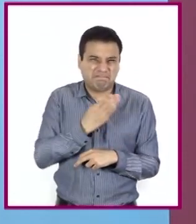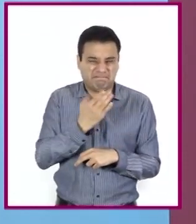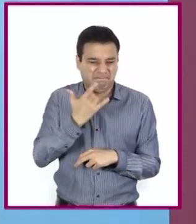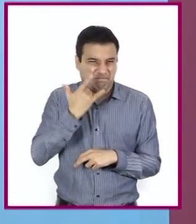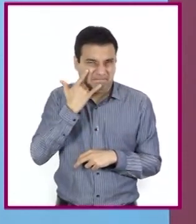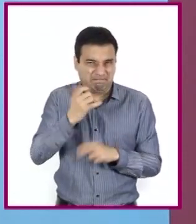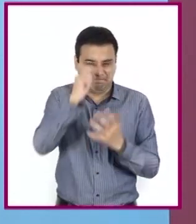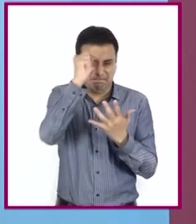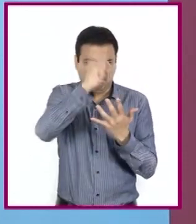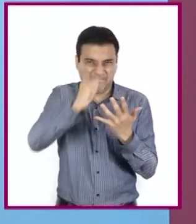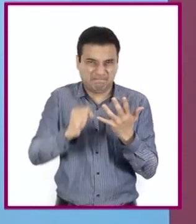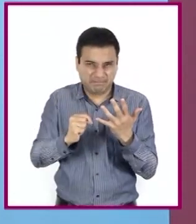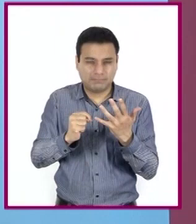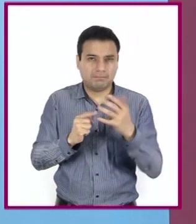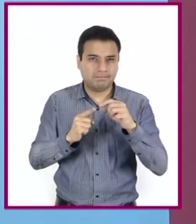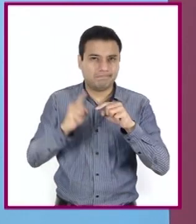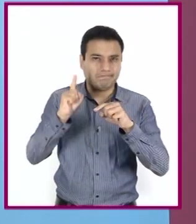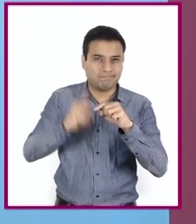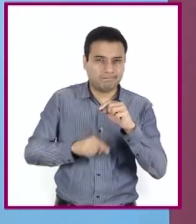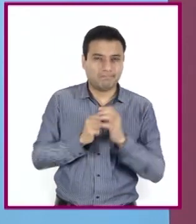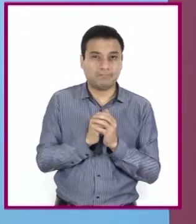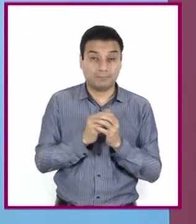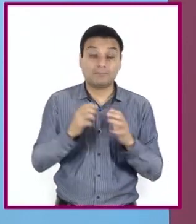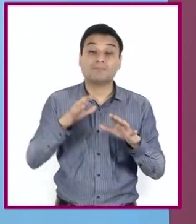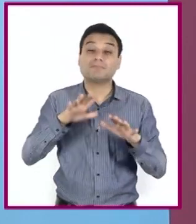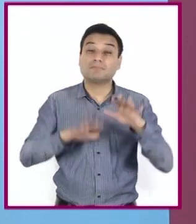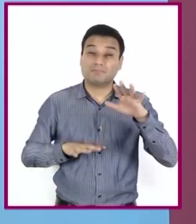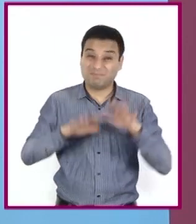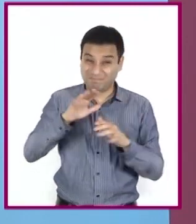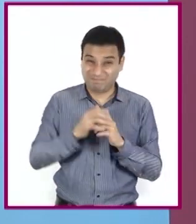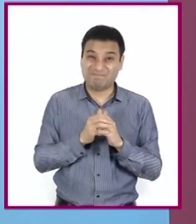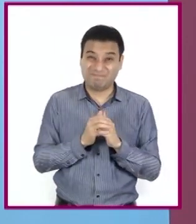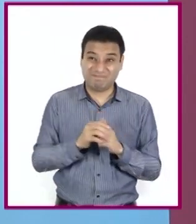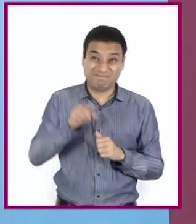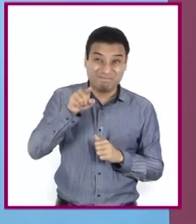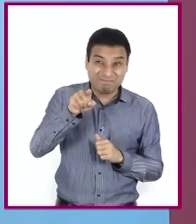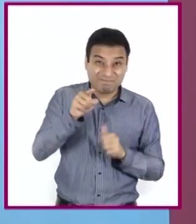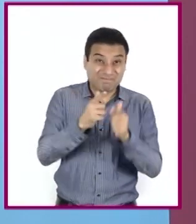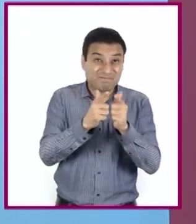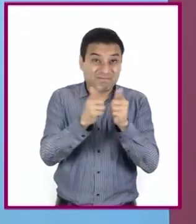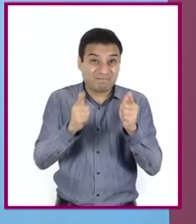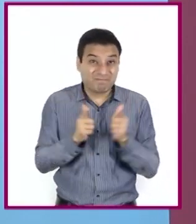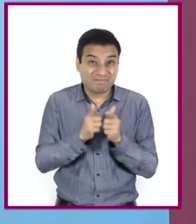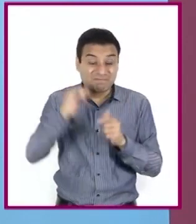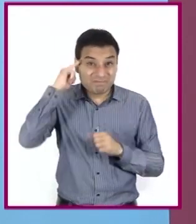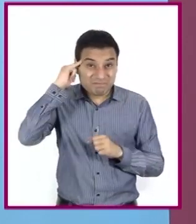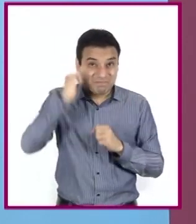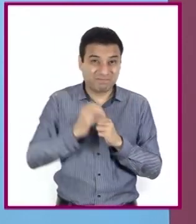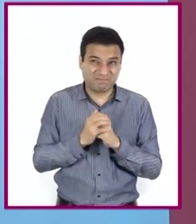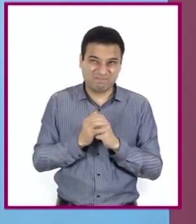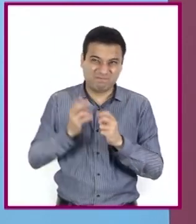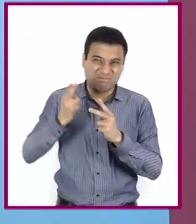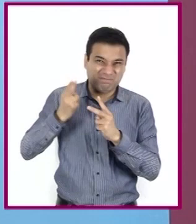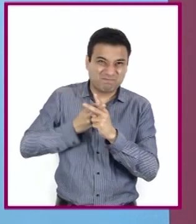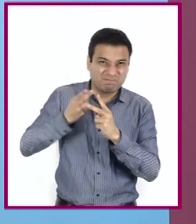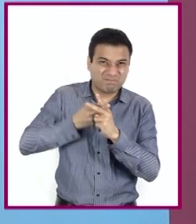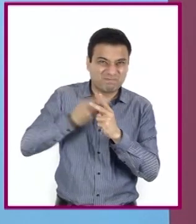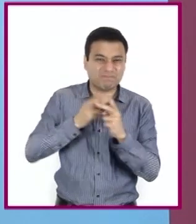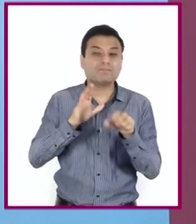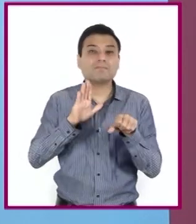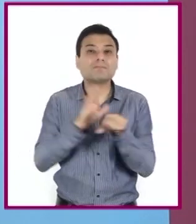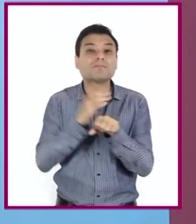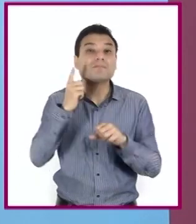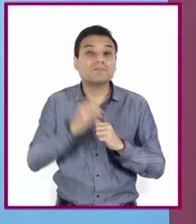En algunos casos, justificó el exterminio completo de poblaciones por considerarlas incapaces